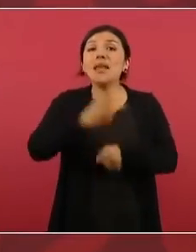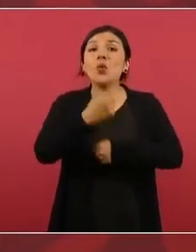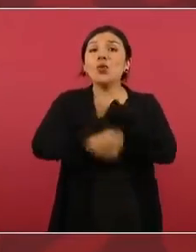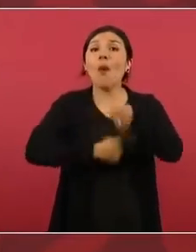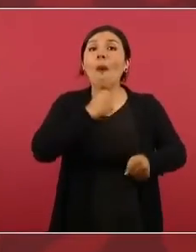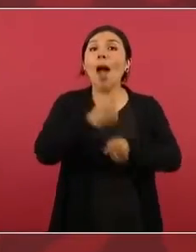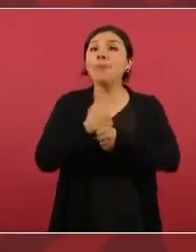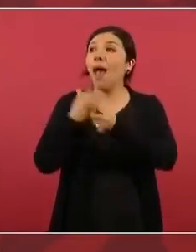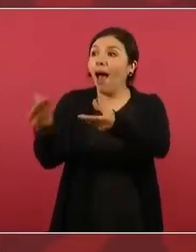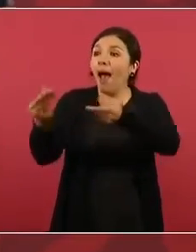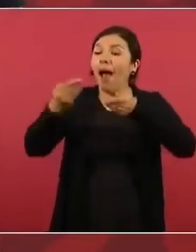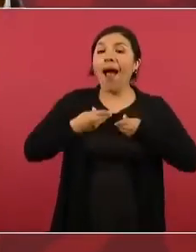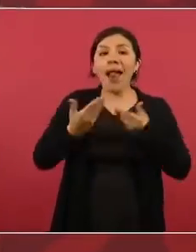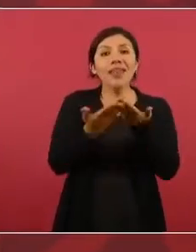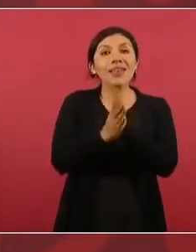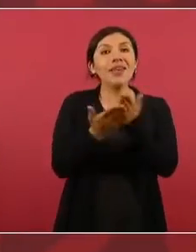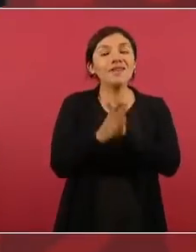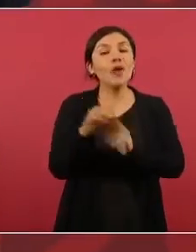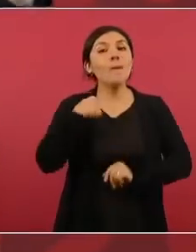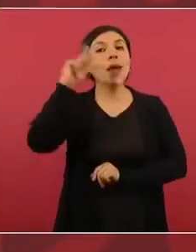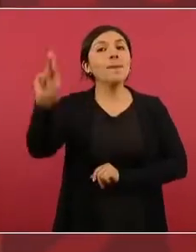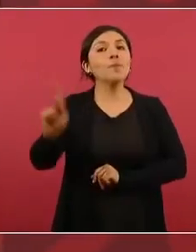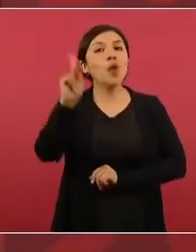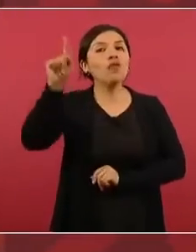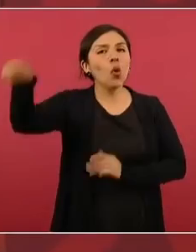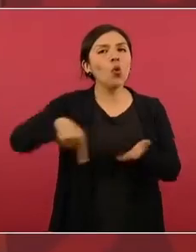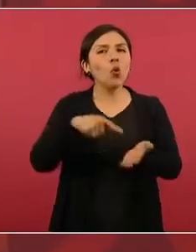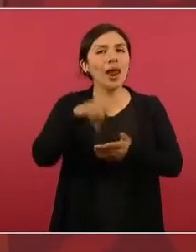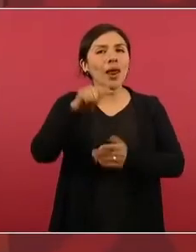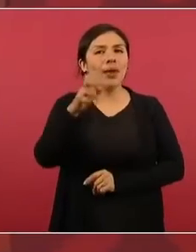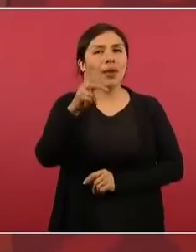año, llegaron esos libros a mi pueblo, a Tepetitán.